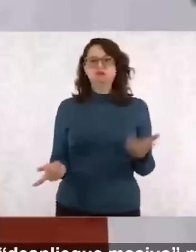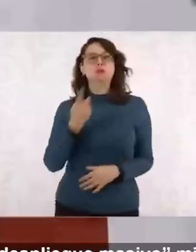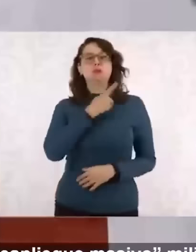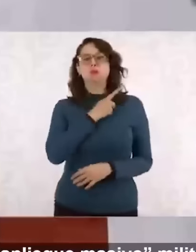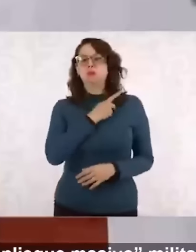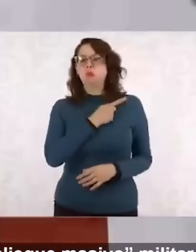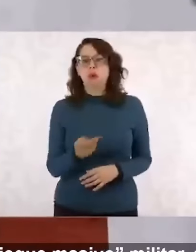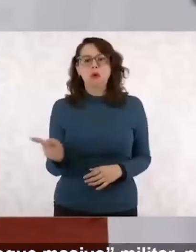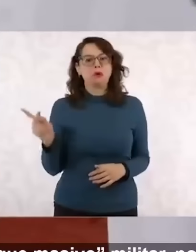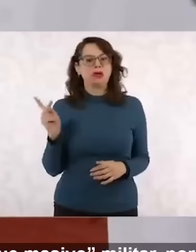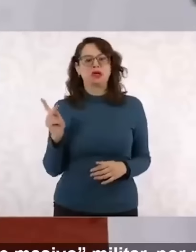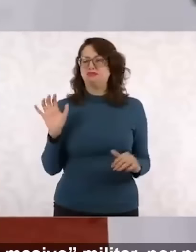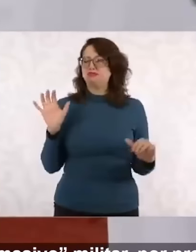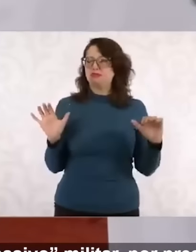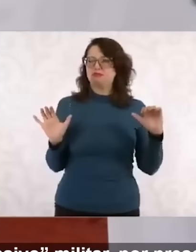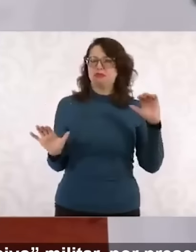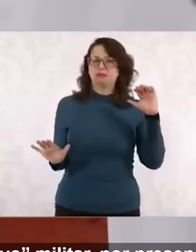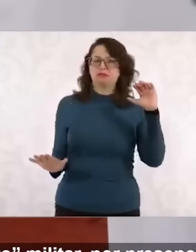pobreza,